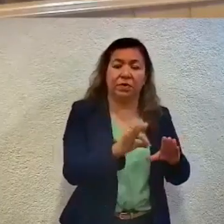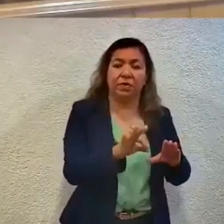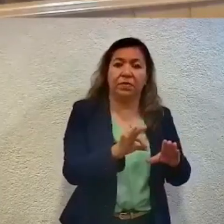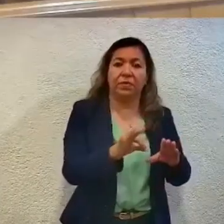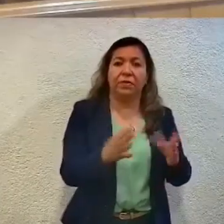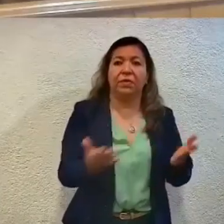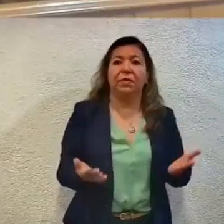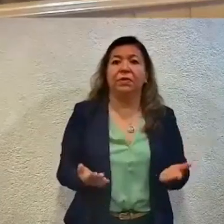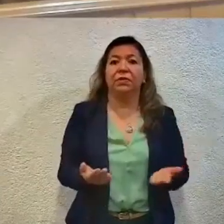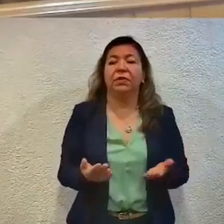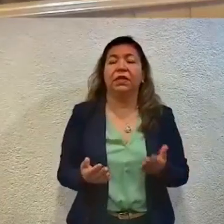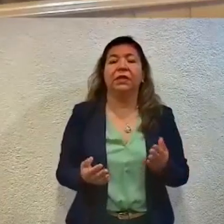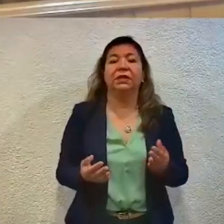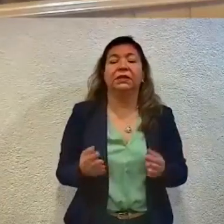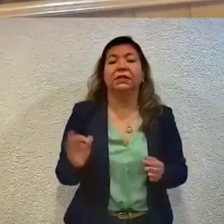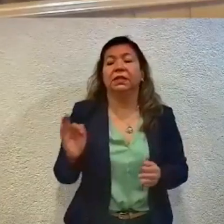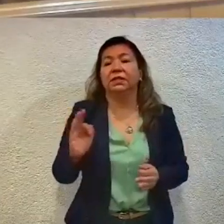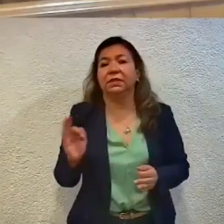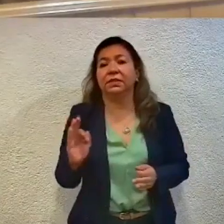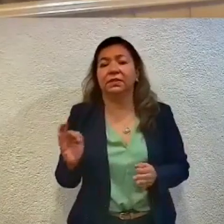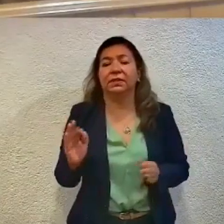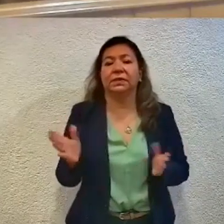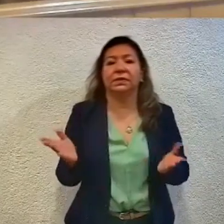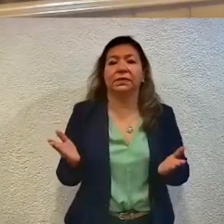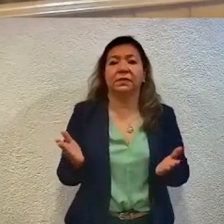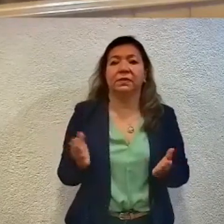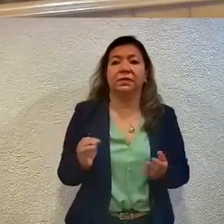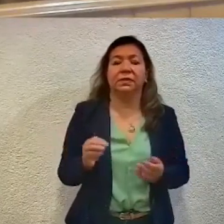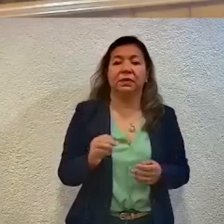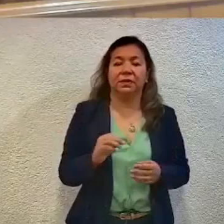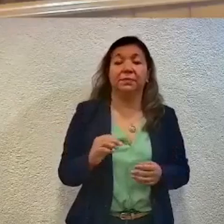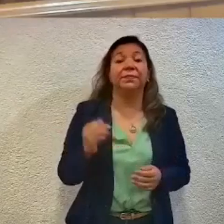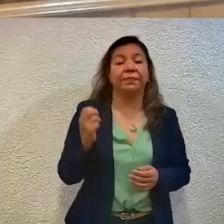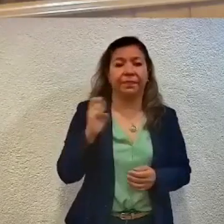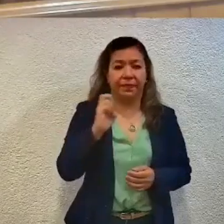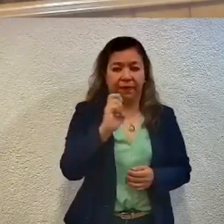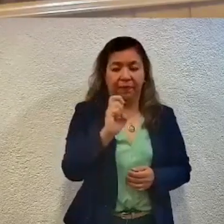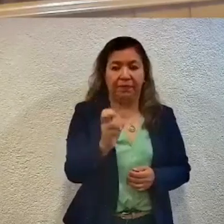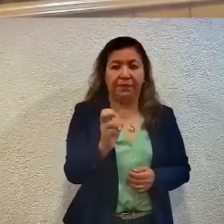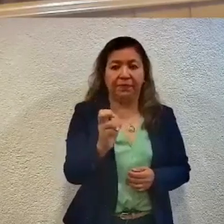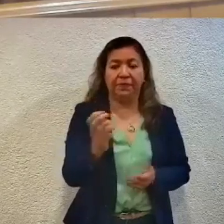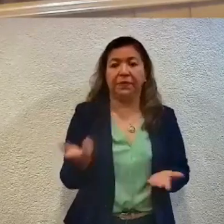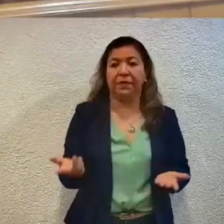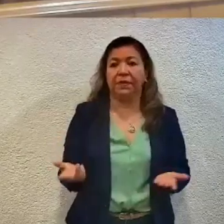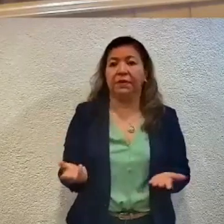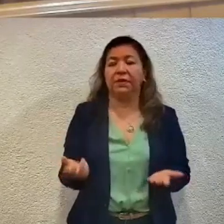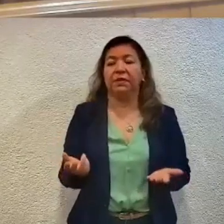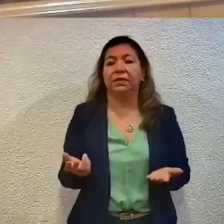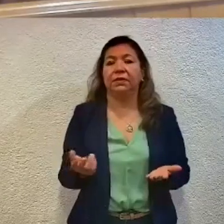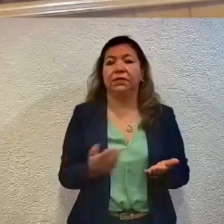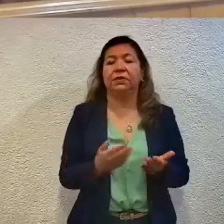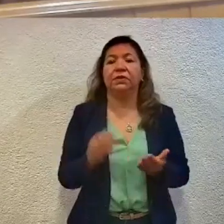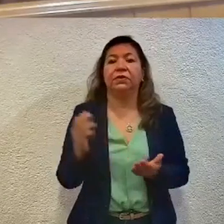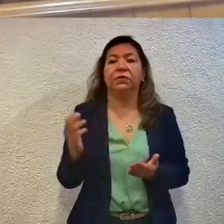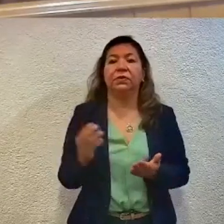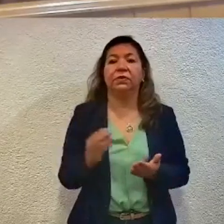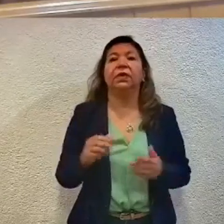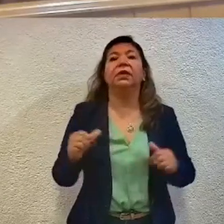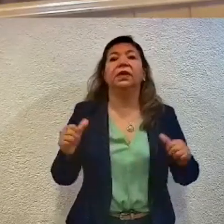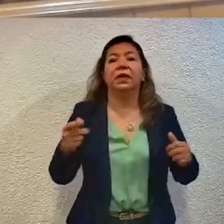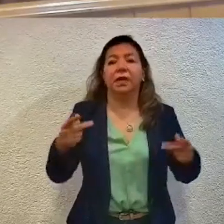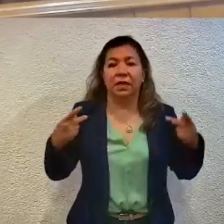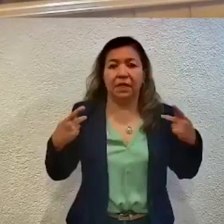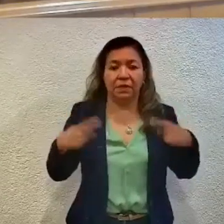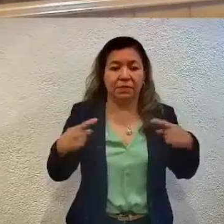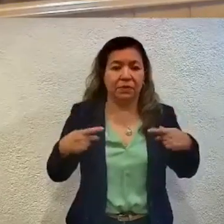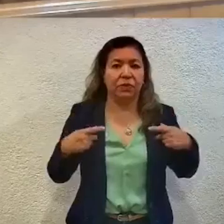no acredita fehacientemente las irregularidades que aduce. En ese tenor, las aseveraciones resultan